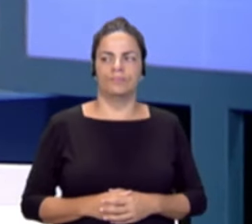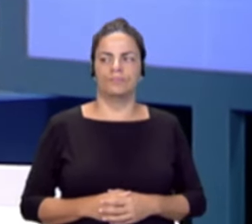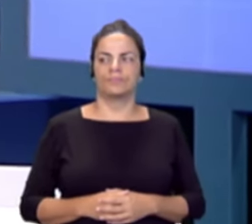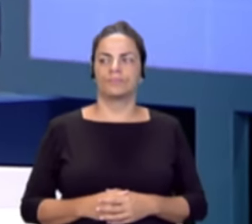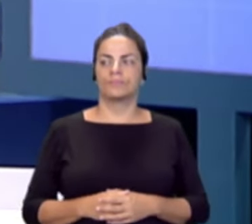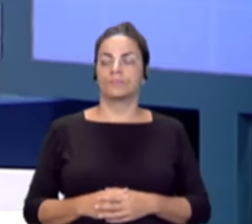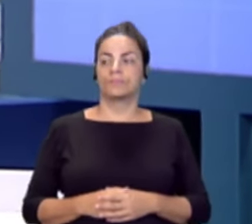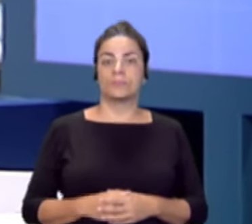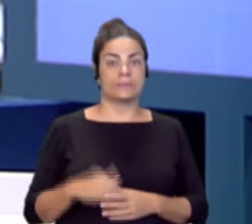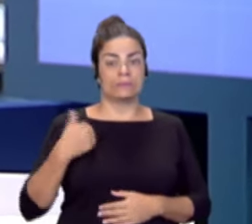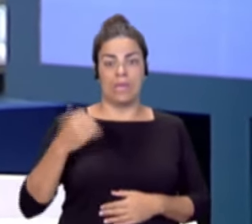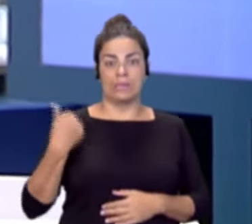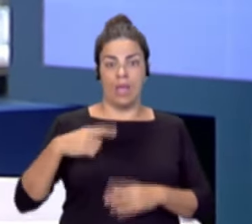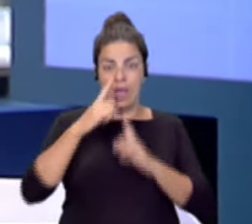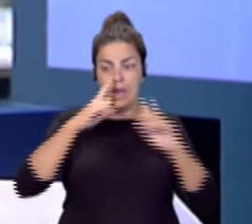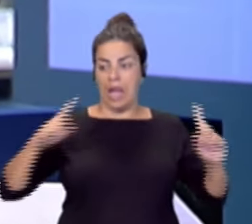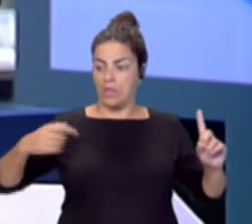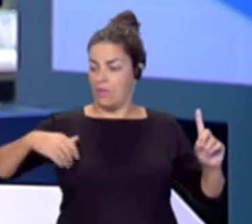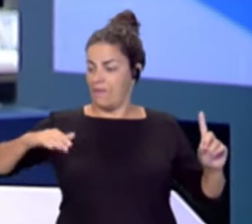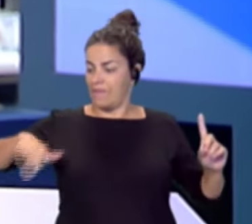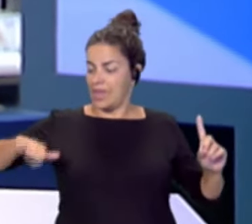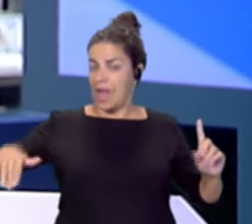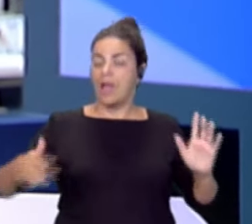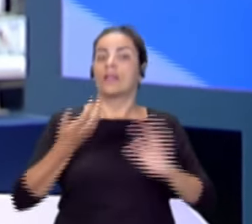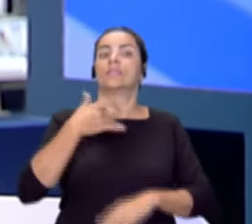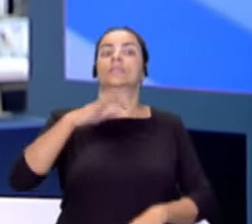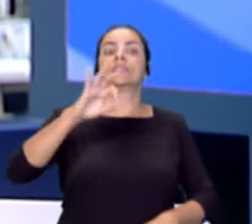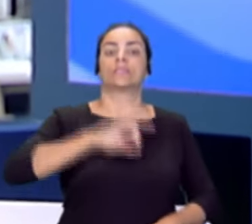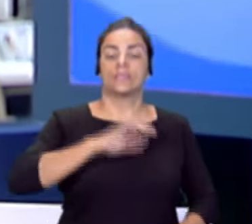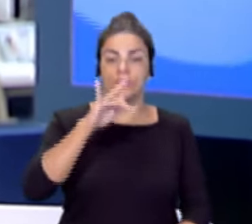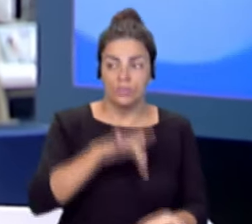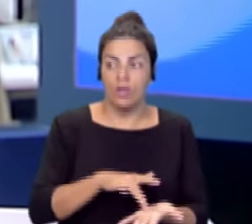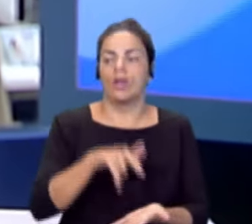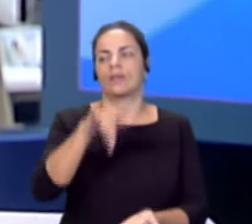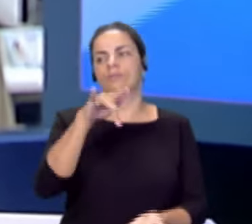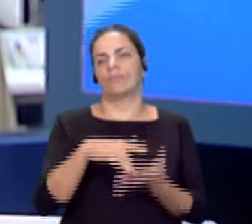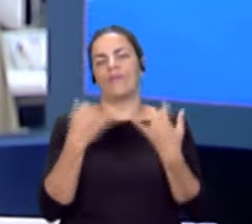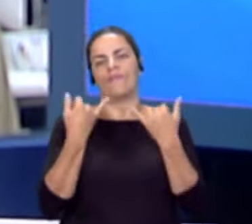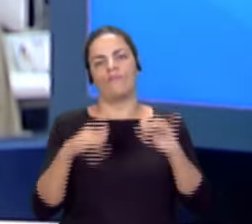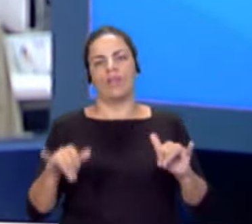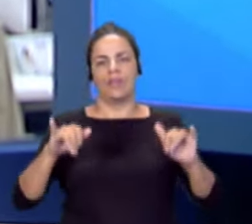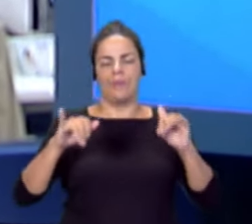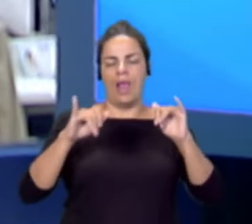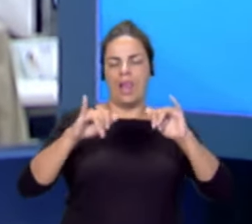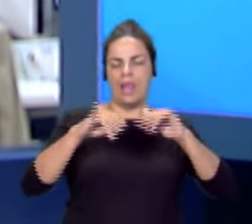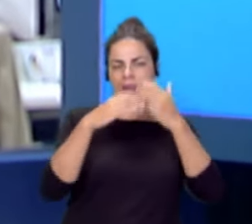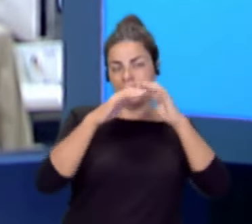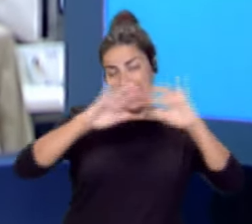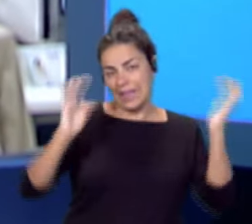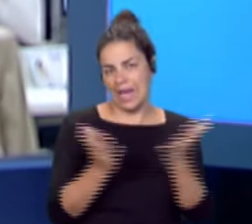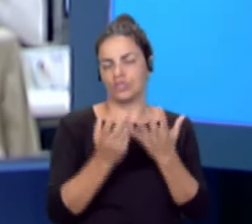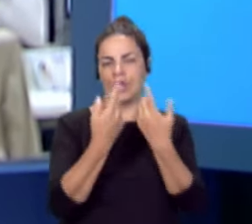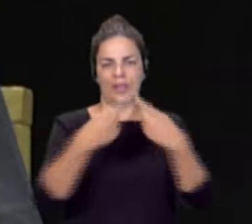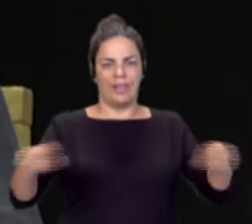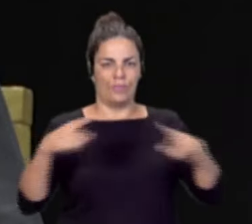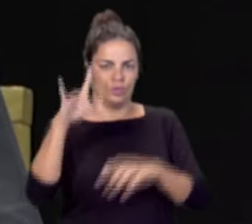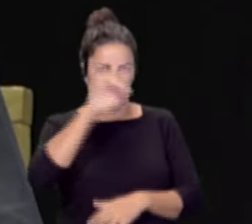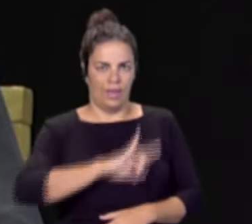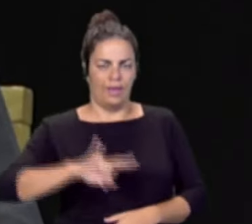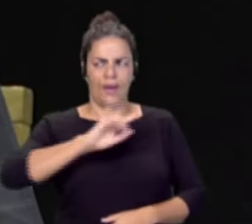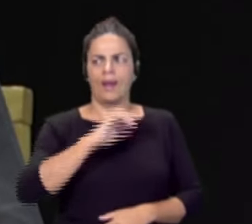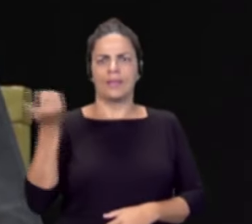Estamos ya en los últimos meses del año. Cuando llegue enero tendremos el Festival Internacional de Música de Canarias. Ya está abierto el plazo